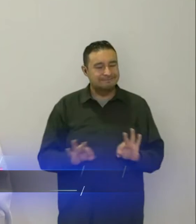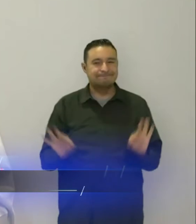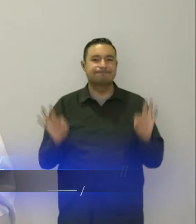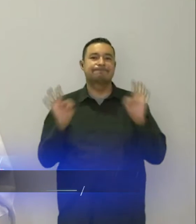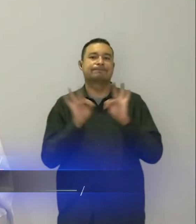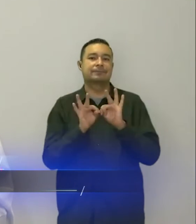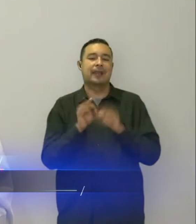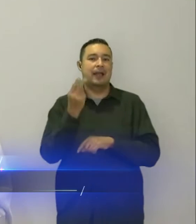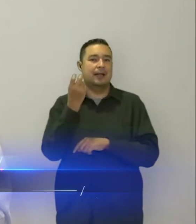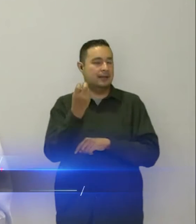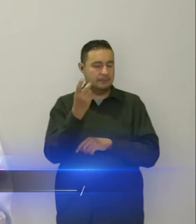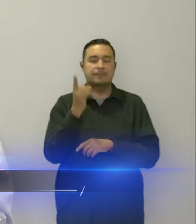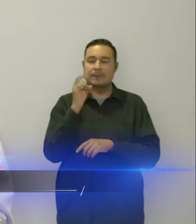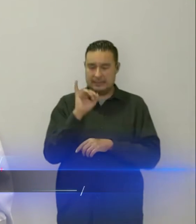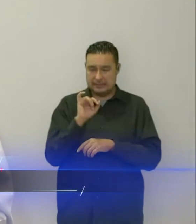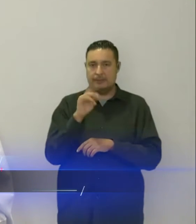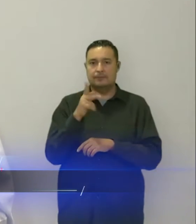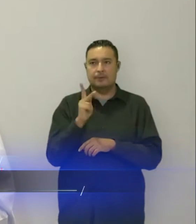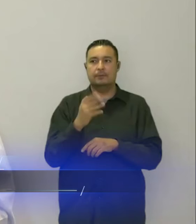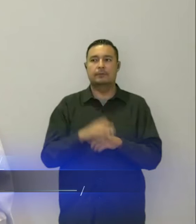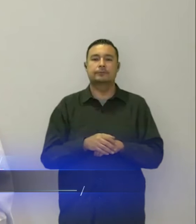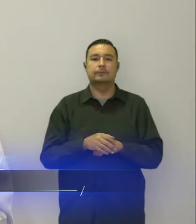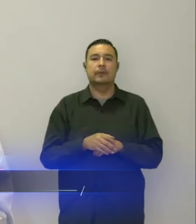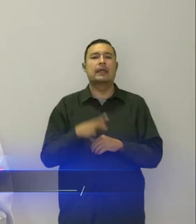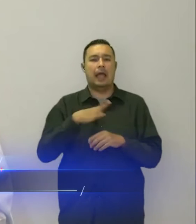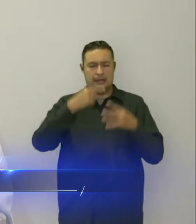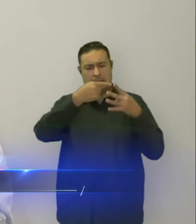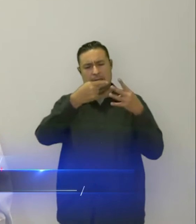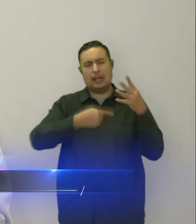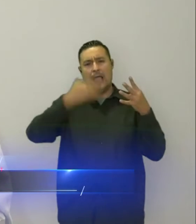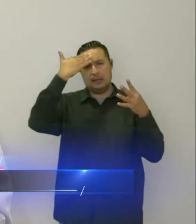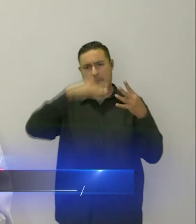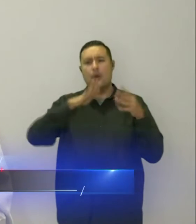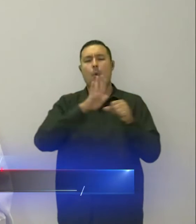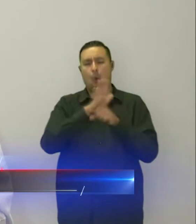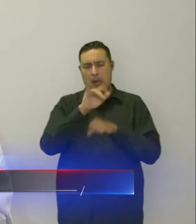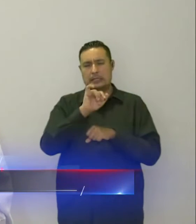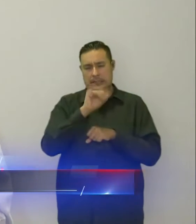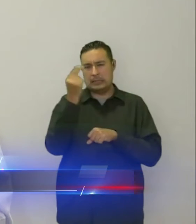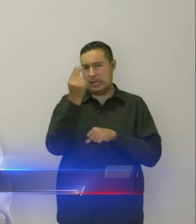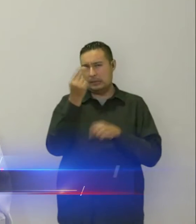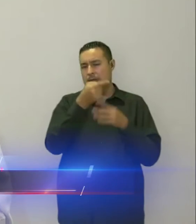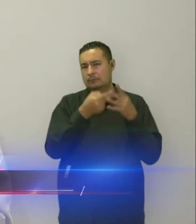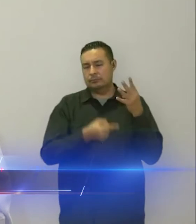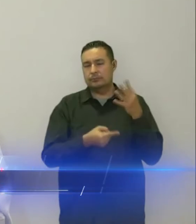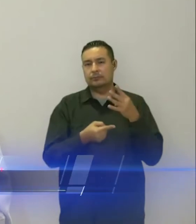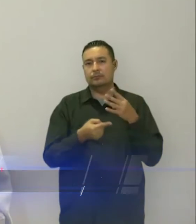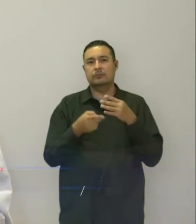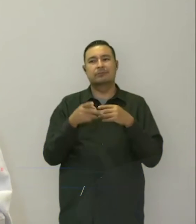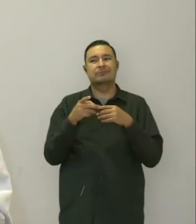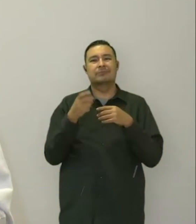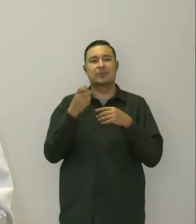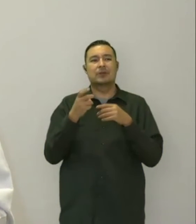esenciales desde luego que ya están estipuladas y a costa de lo que sea tenemos que